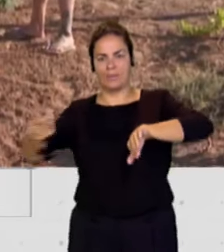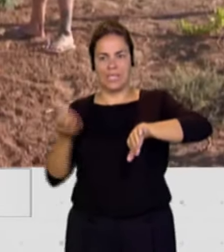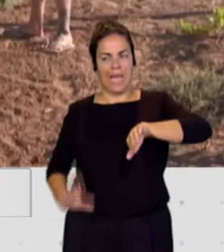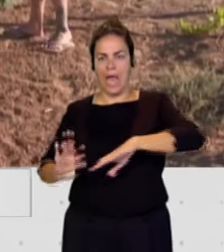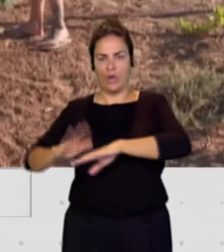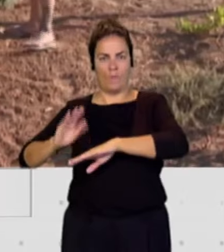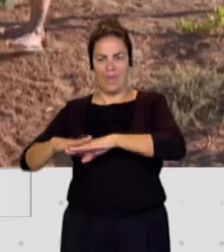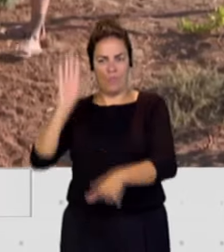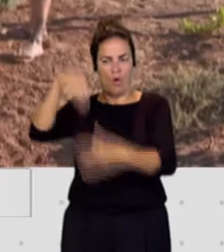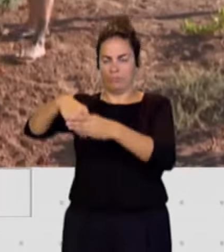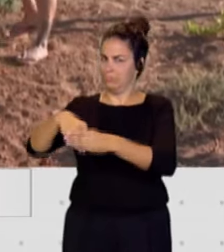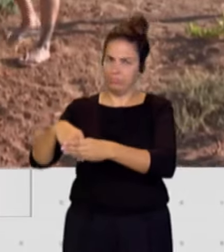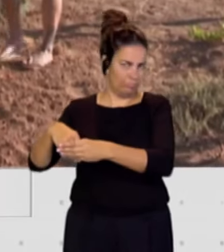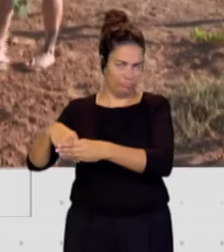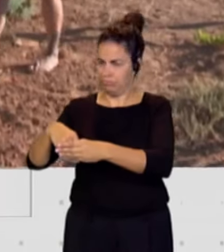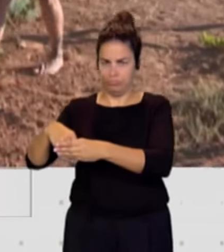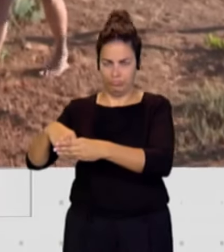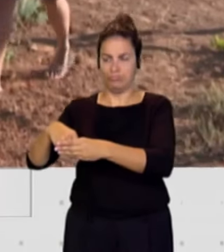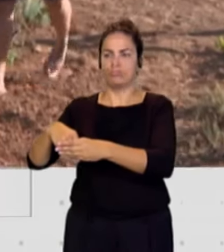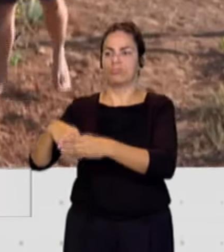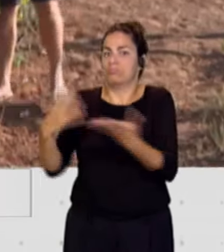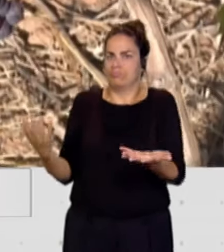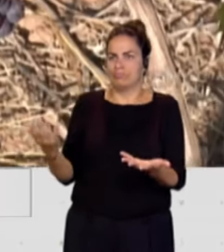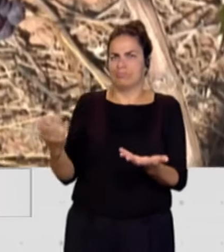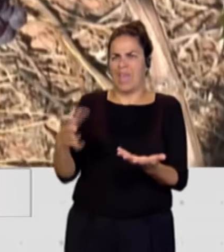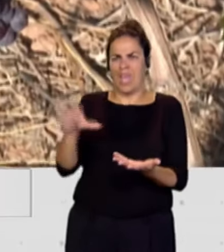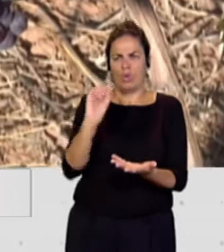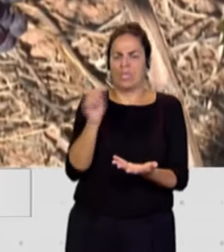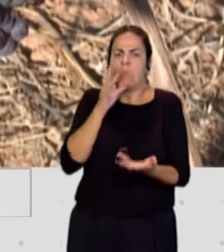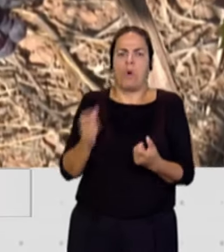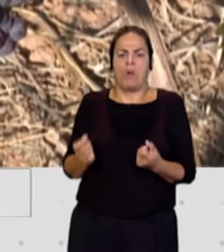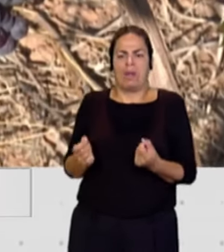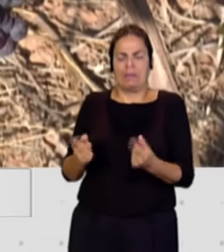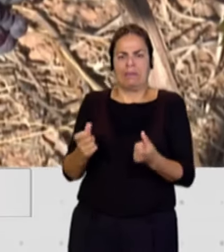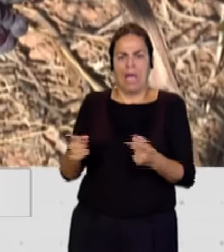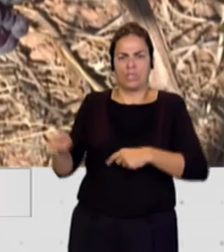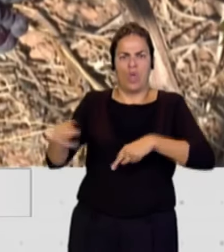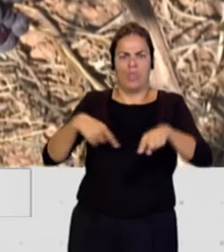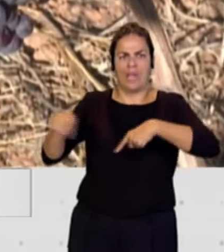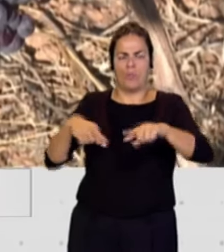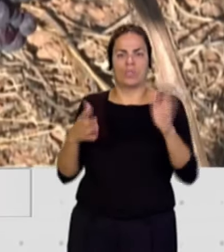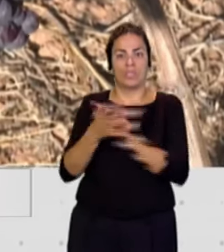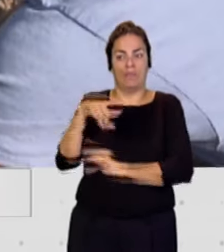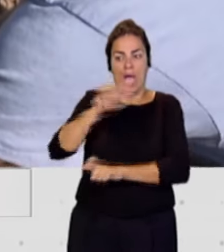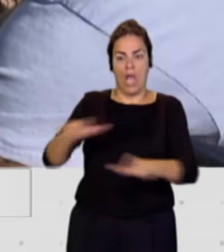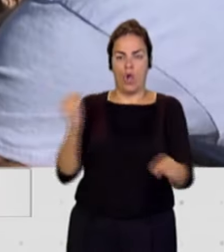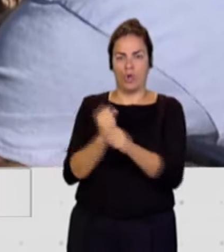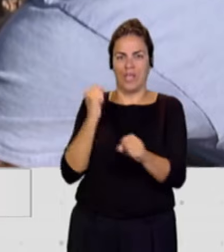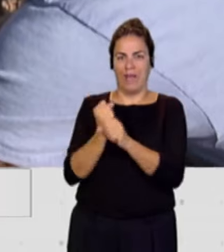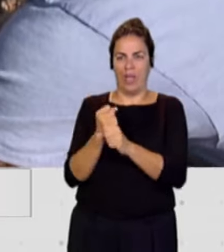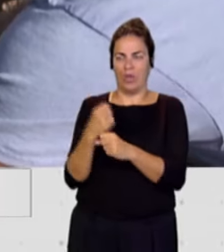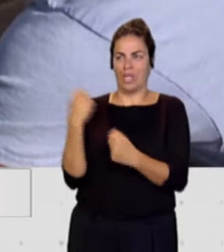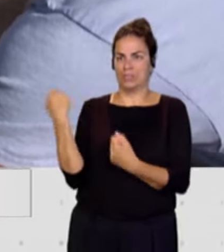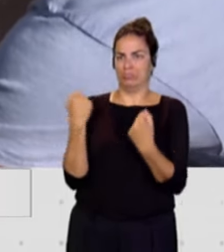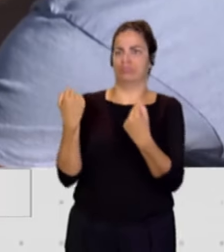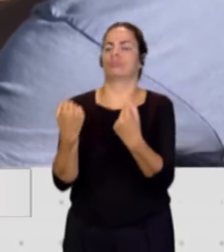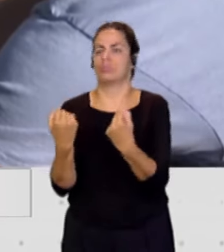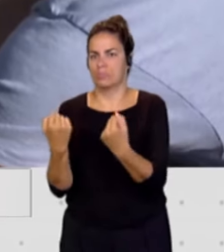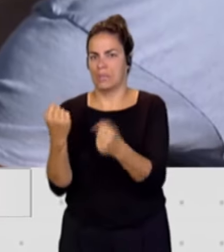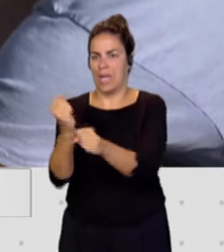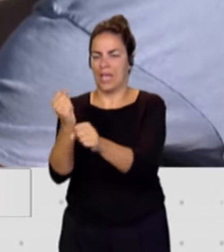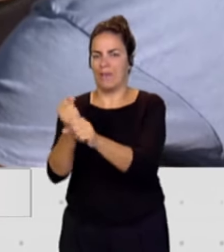perdimos no entendemos porque los gastos de transporte es lo que se gastan los trabajadores en desplazarse al trabajo No no es